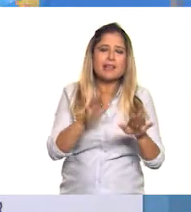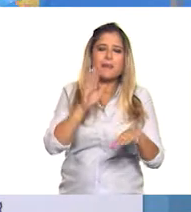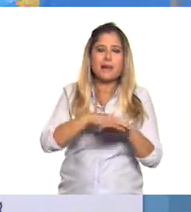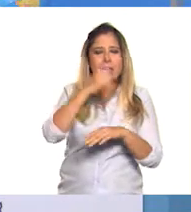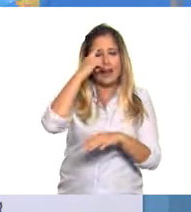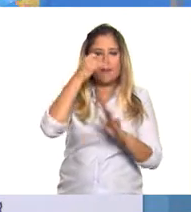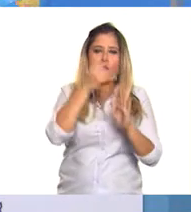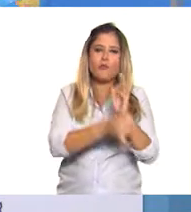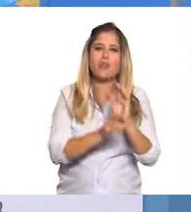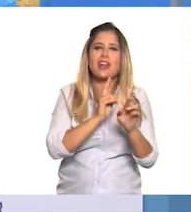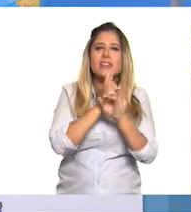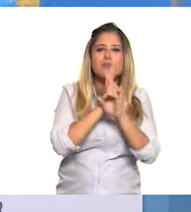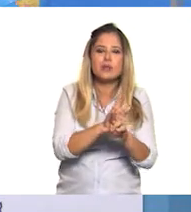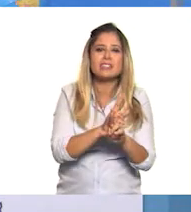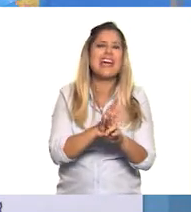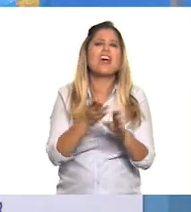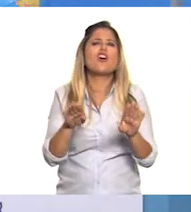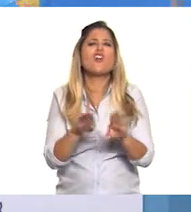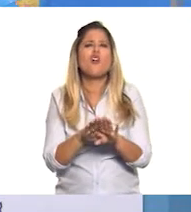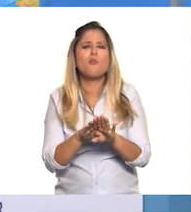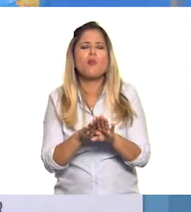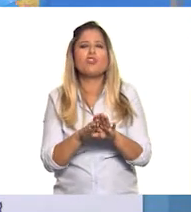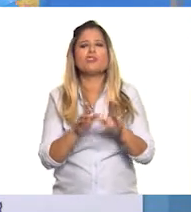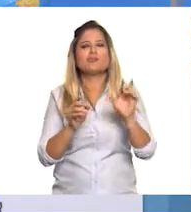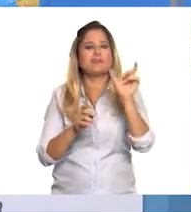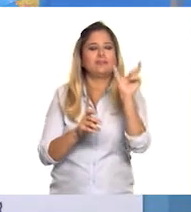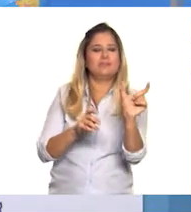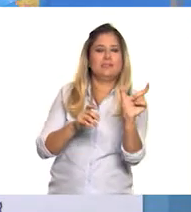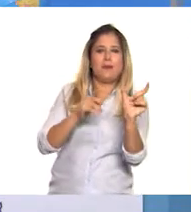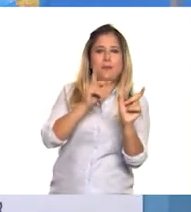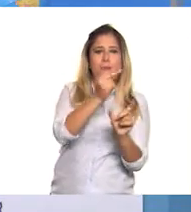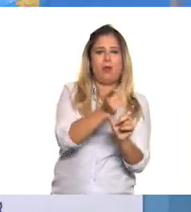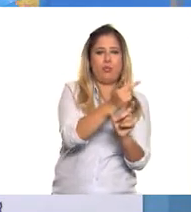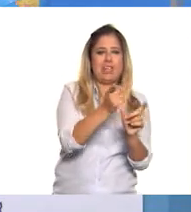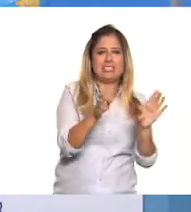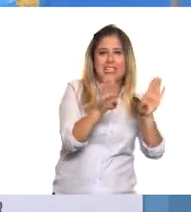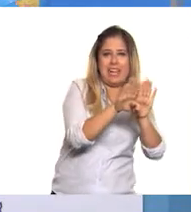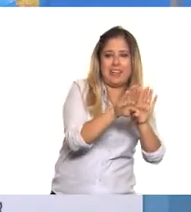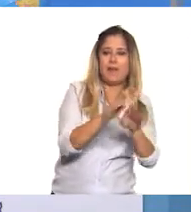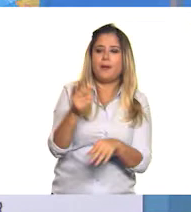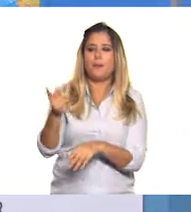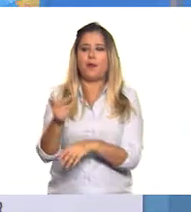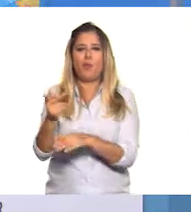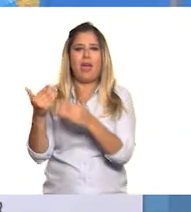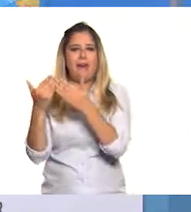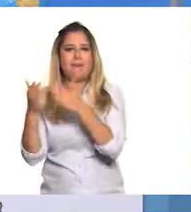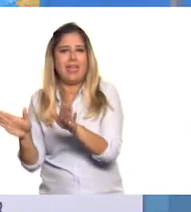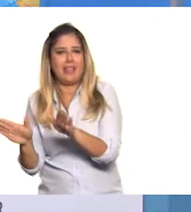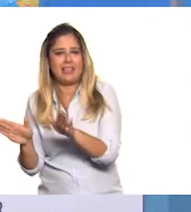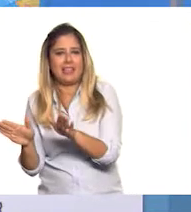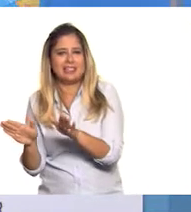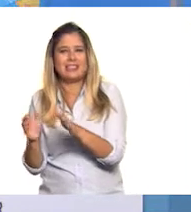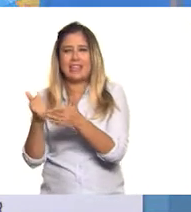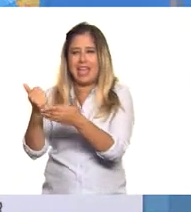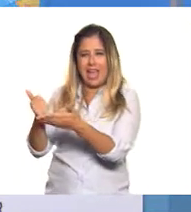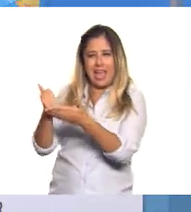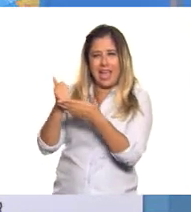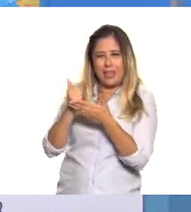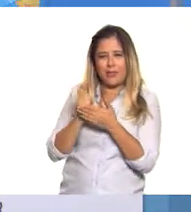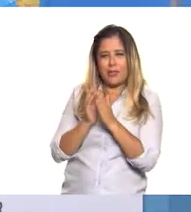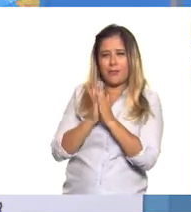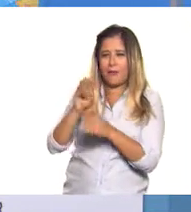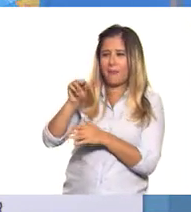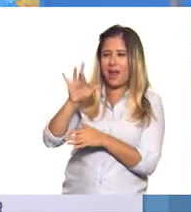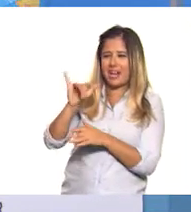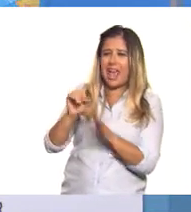profundizar en sus respuestas. Es decir, son una mezcla entre preguntas cerradas y abiertas. Nuevamente, María, por favor, ¿nos ayudarías con